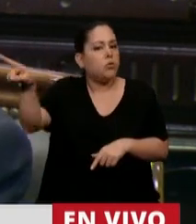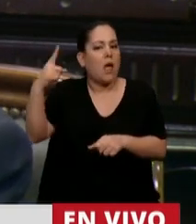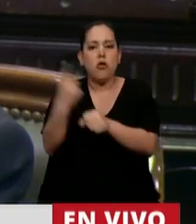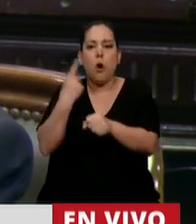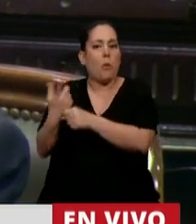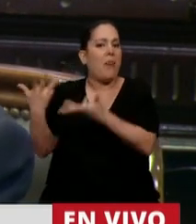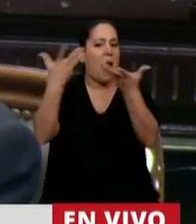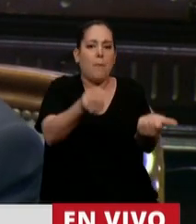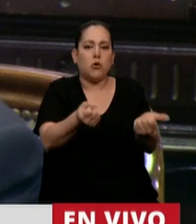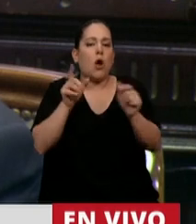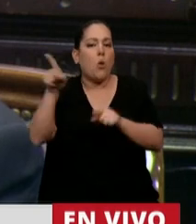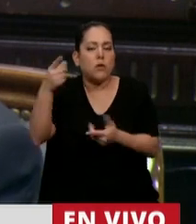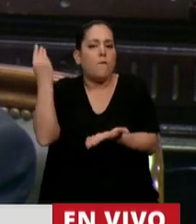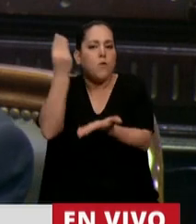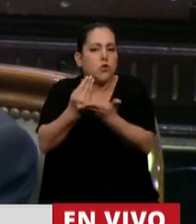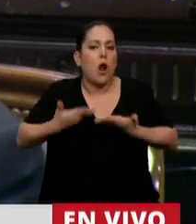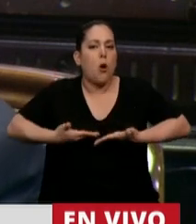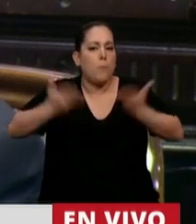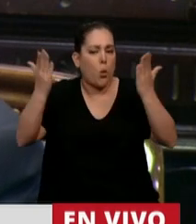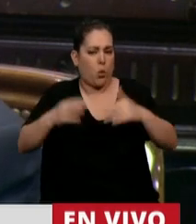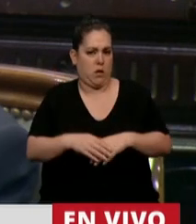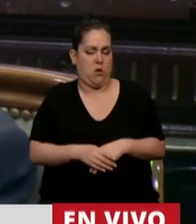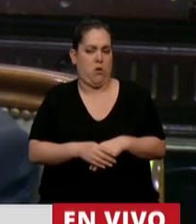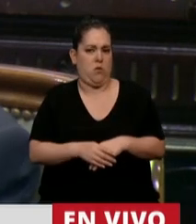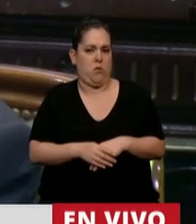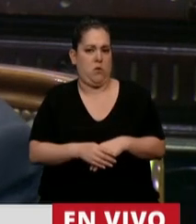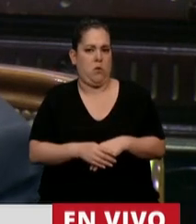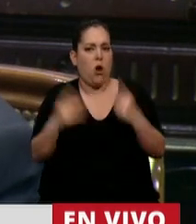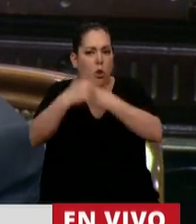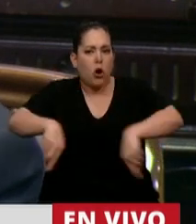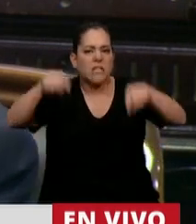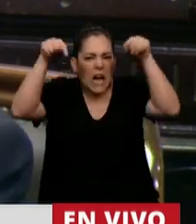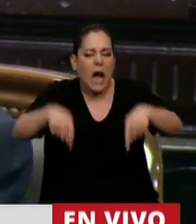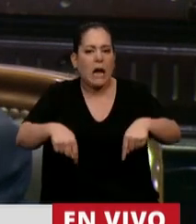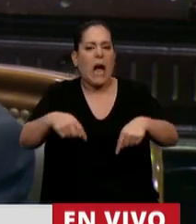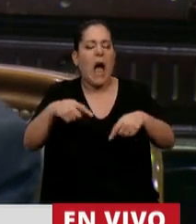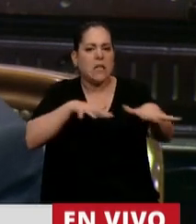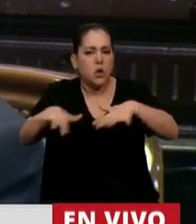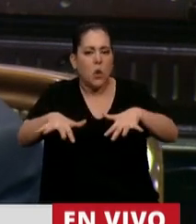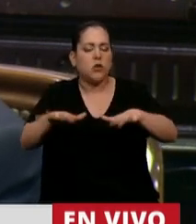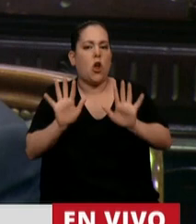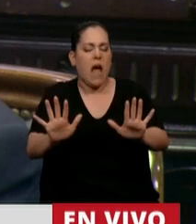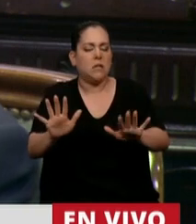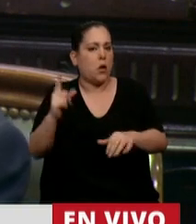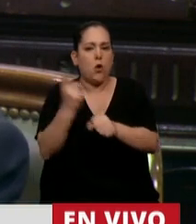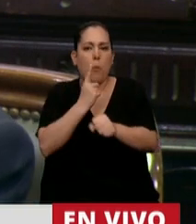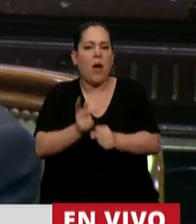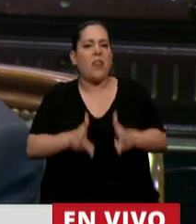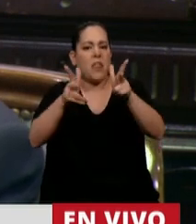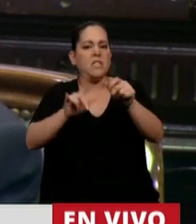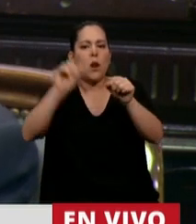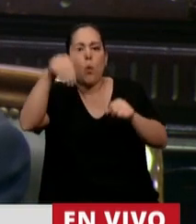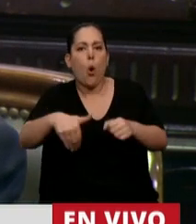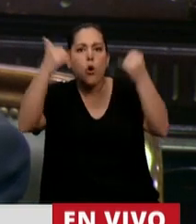Usted es un funcionario público que da fe de lo que aquí está aconteciendo y no puede decir que hay quórum. Y no lo